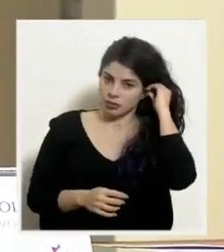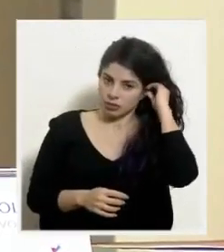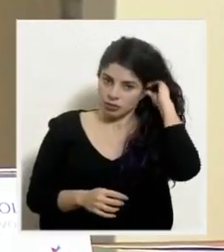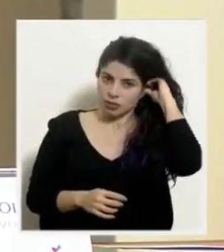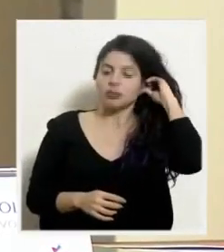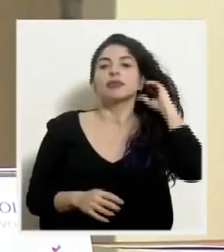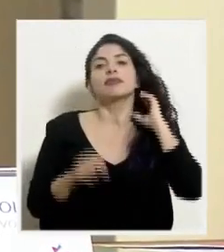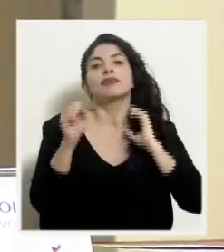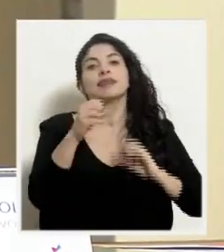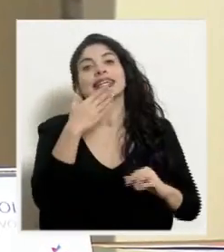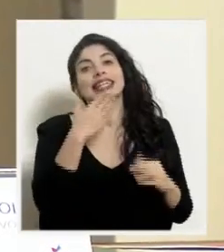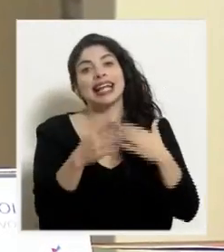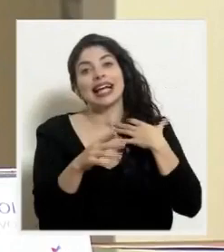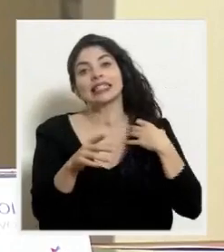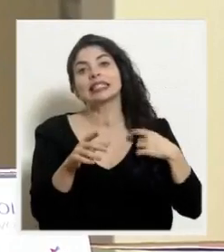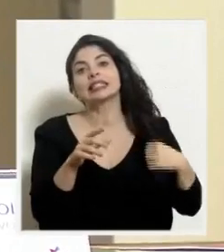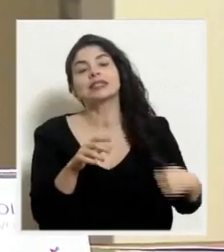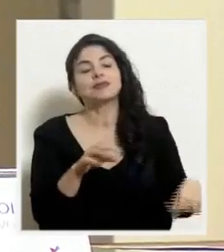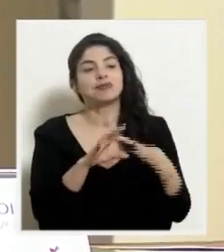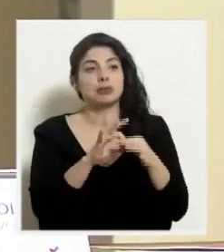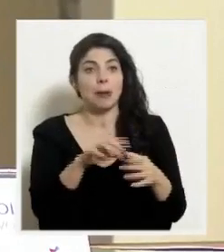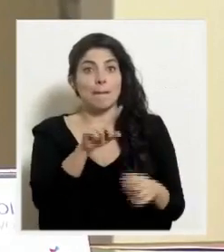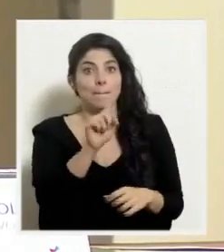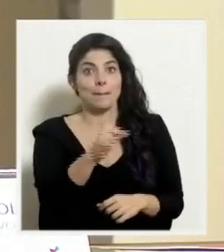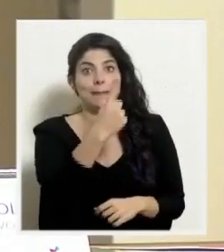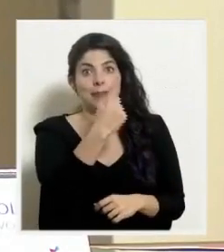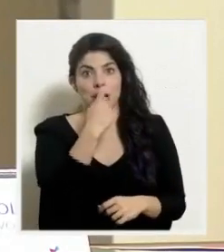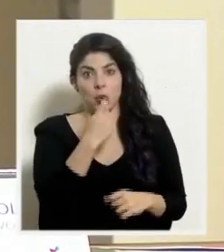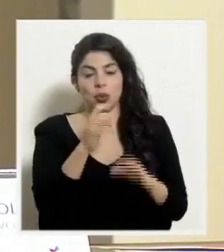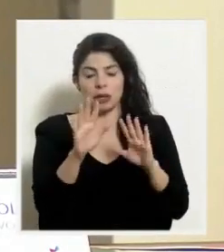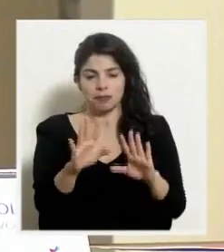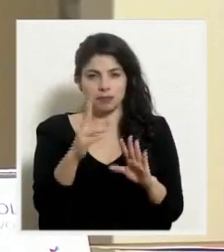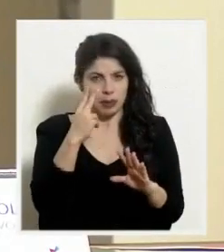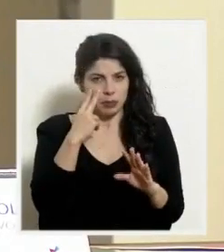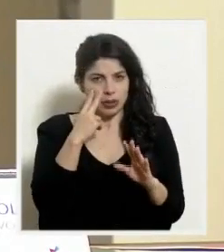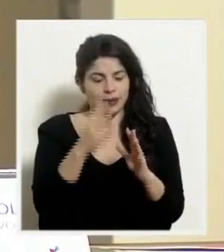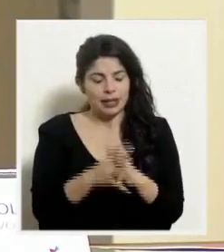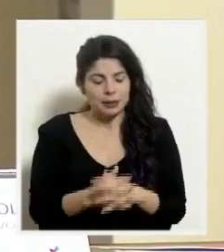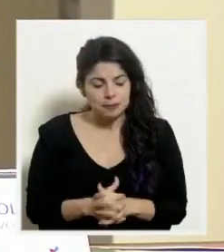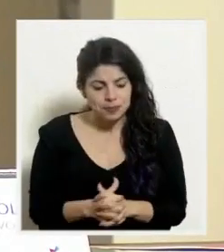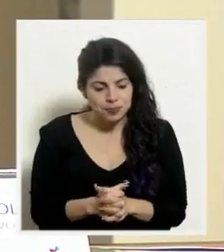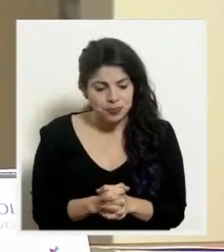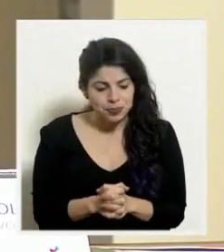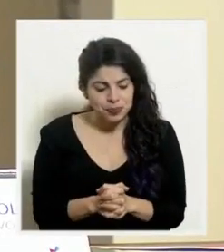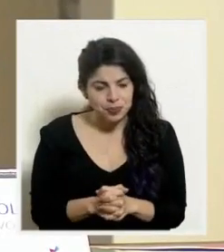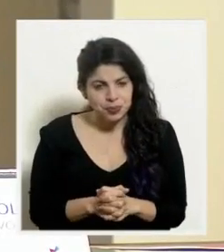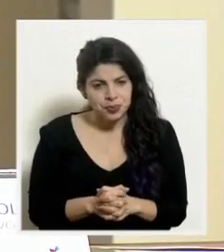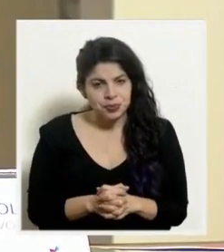Sí, gracias. En relación con su primera pregunta, vamos a ver.